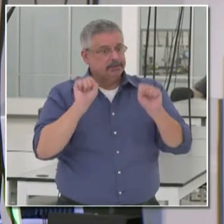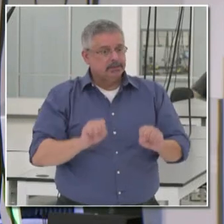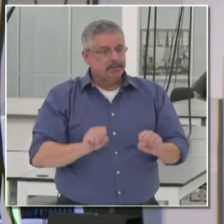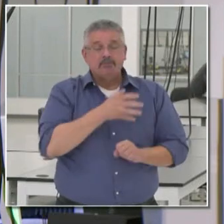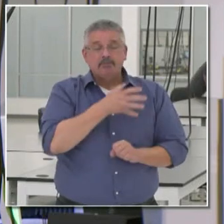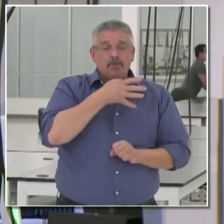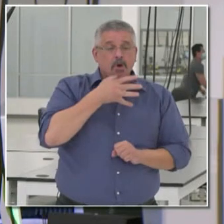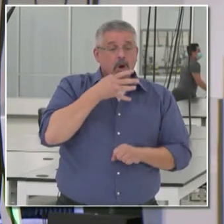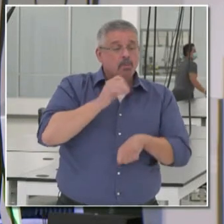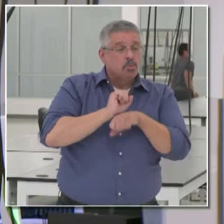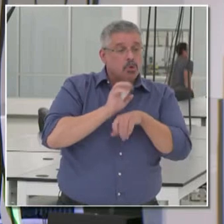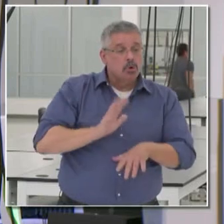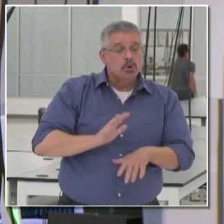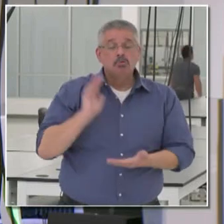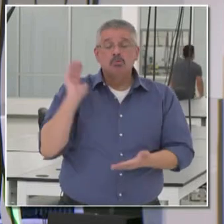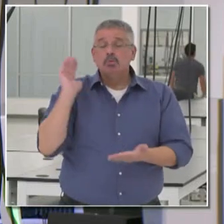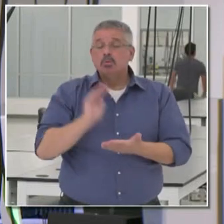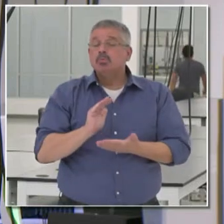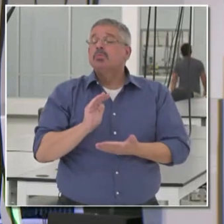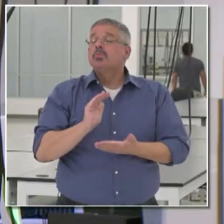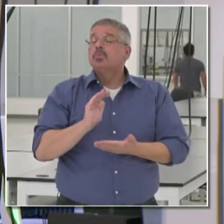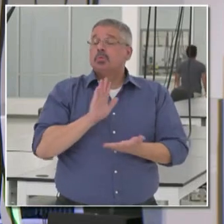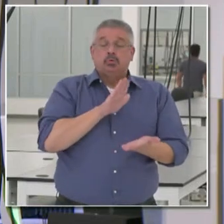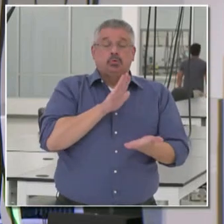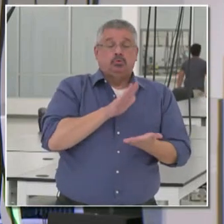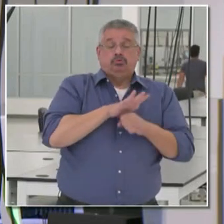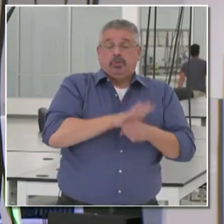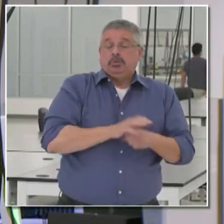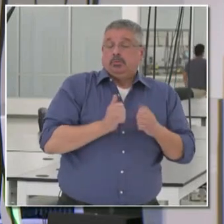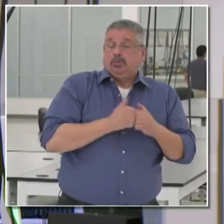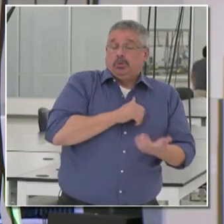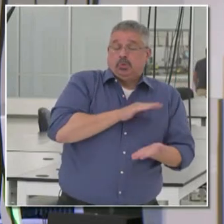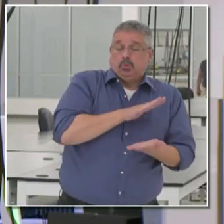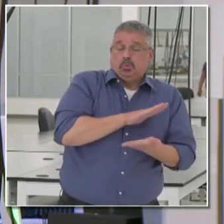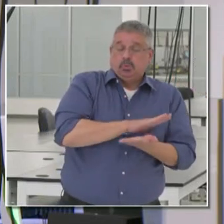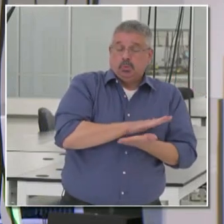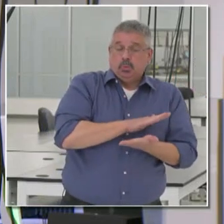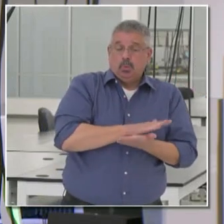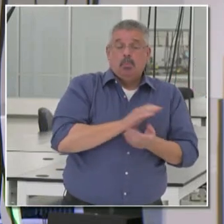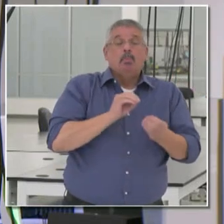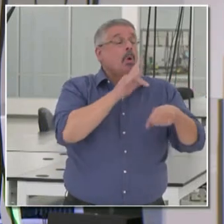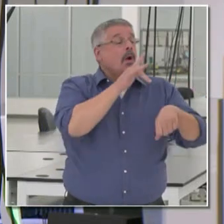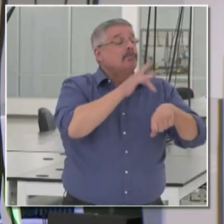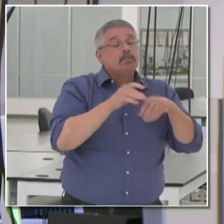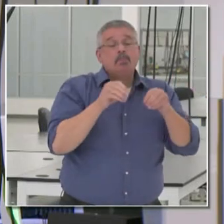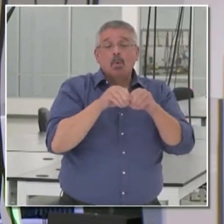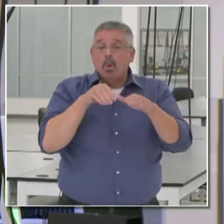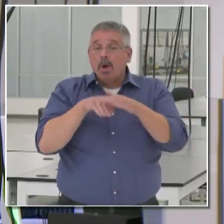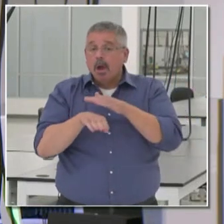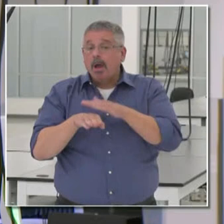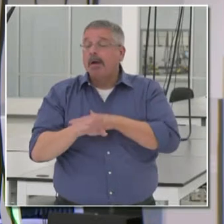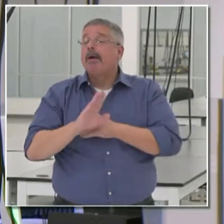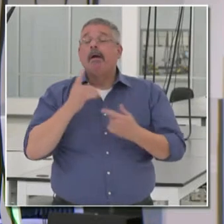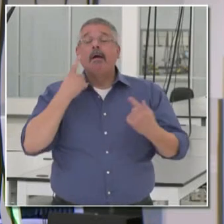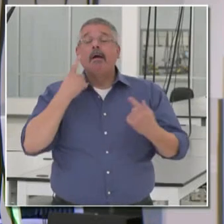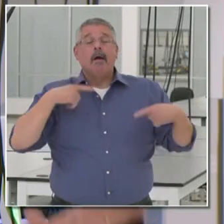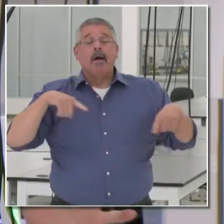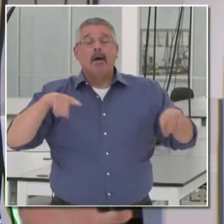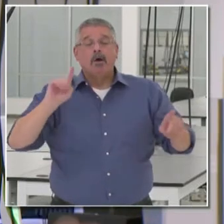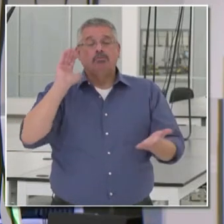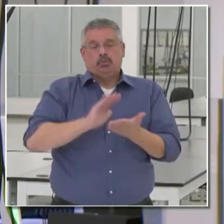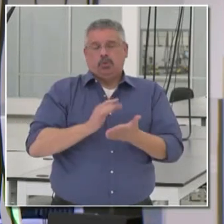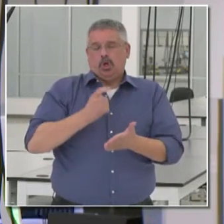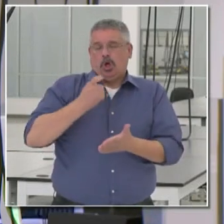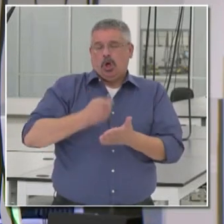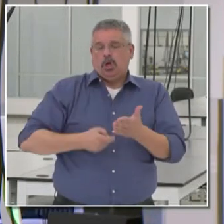contra trabajadores de agricultura el estrés en nuestras escuelas y eso permitirá más disponibilidad más acceso y ultimadamente